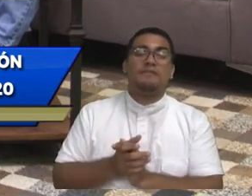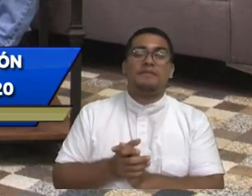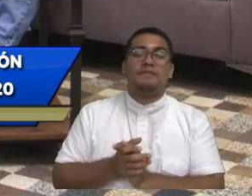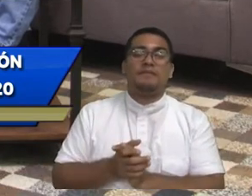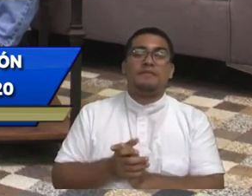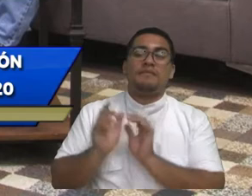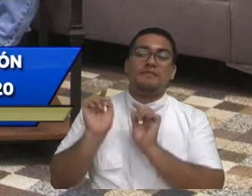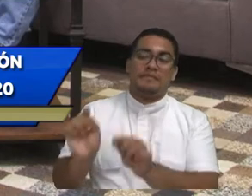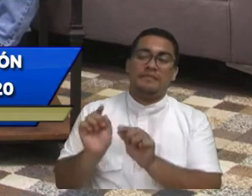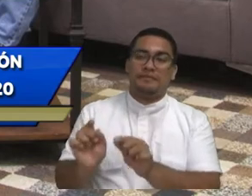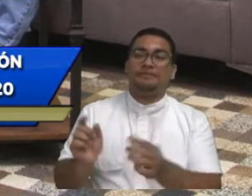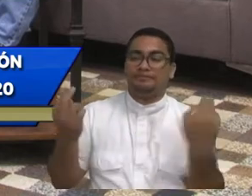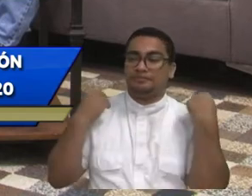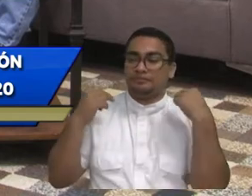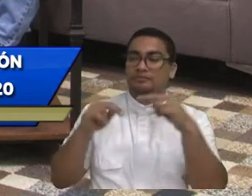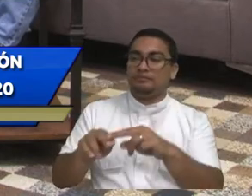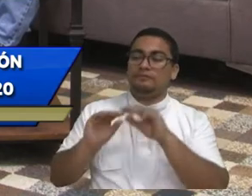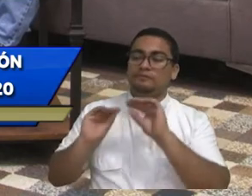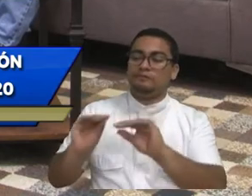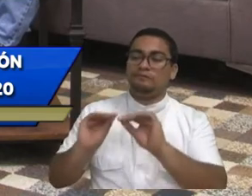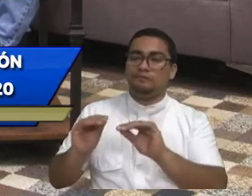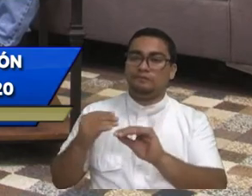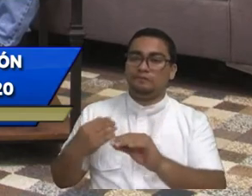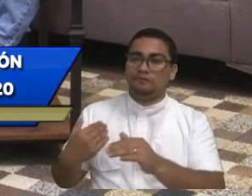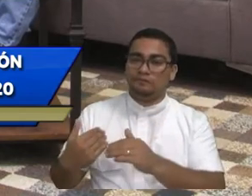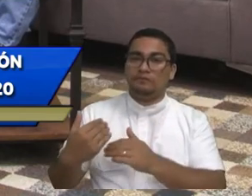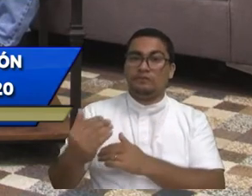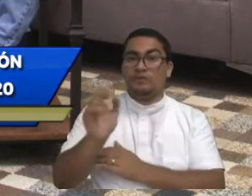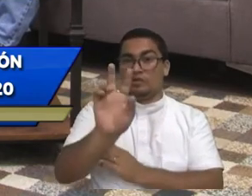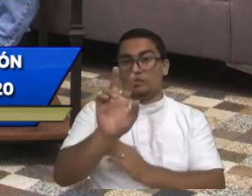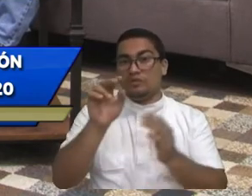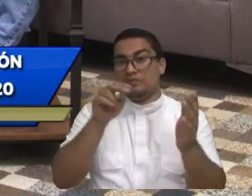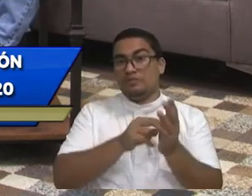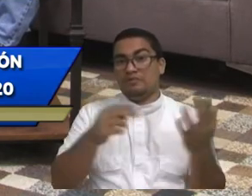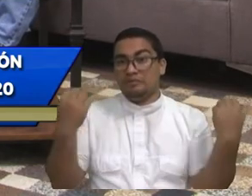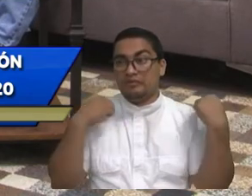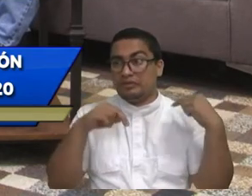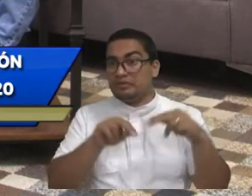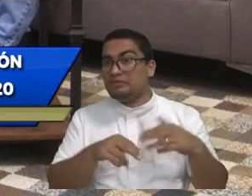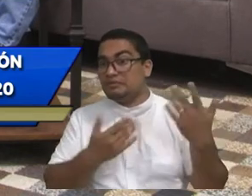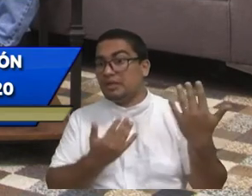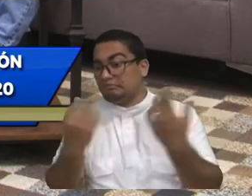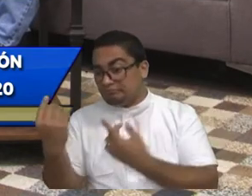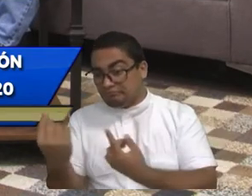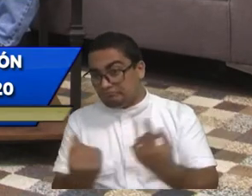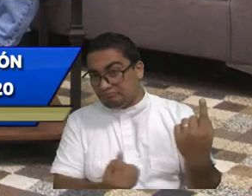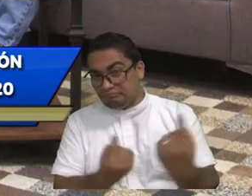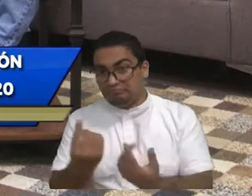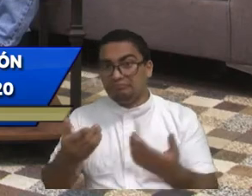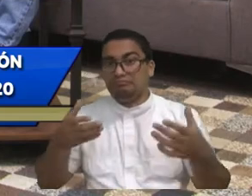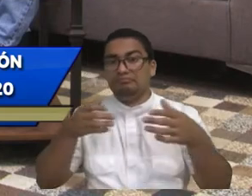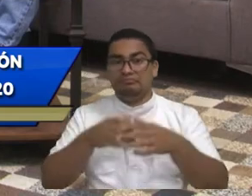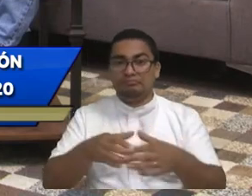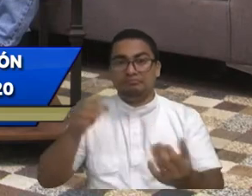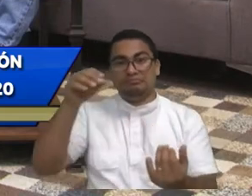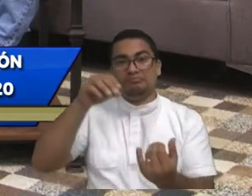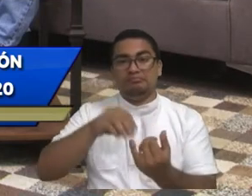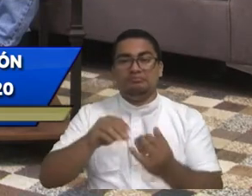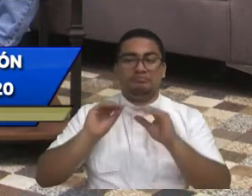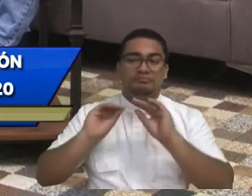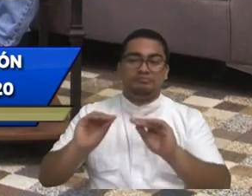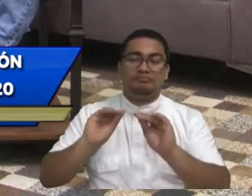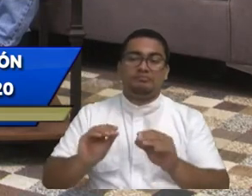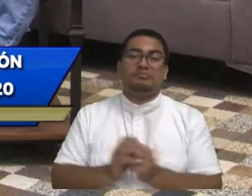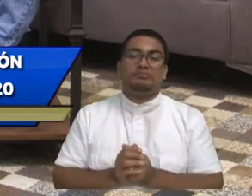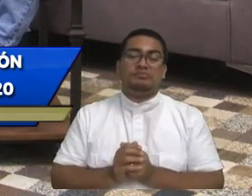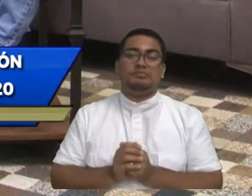ahí con la formación docente nos encaminamos hacia eso más de 2.000 docentes que van a estar en ese proceso formativo importante mencionar